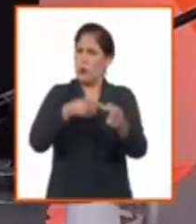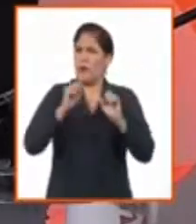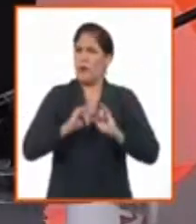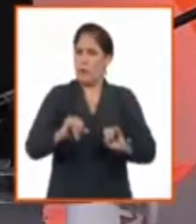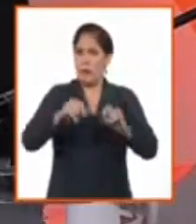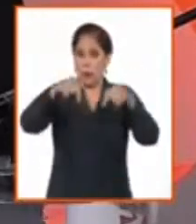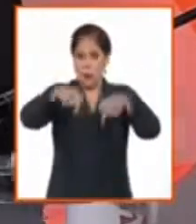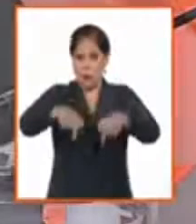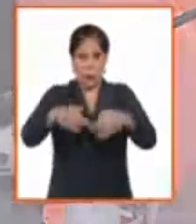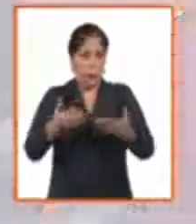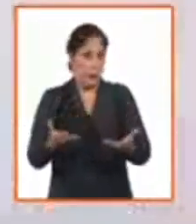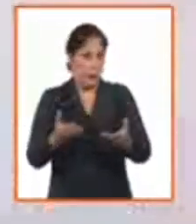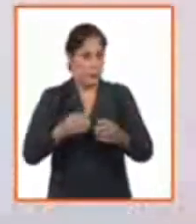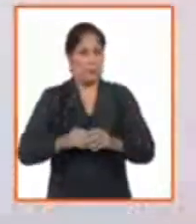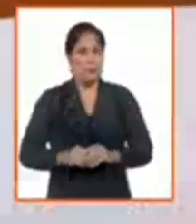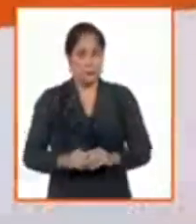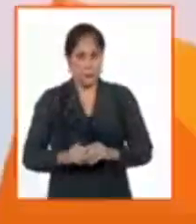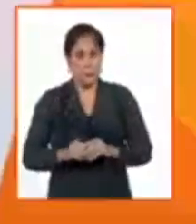noticia del día